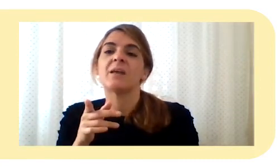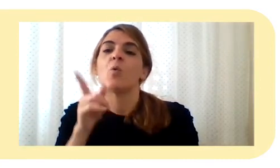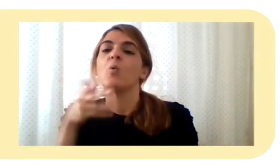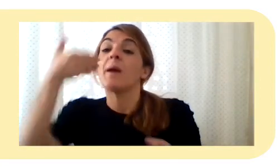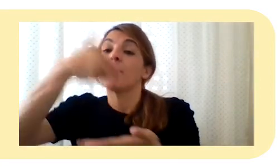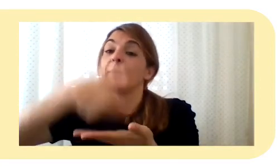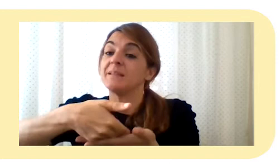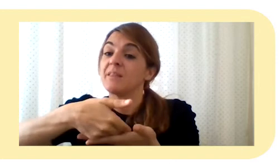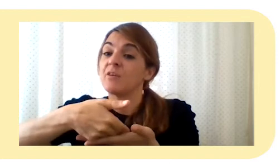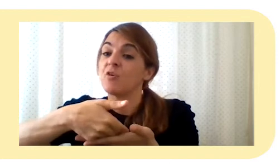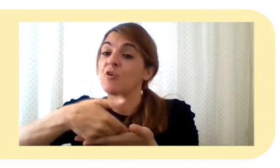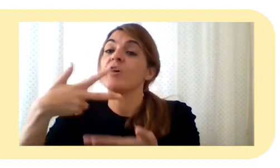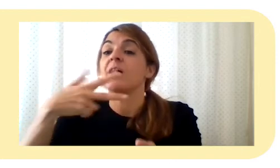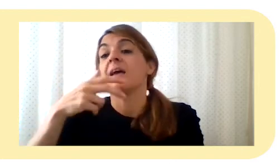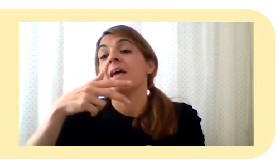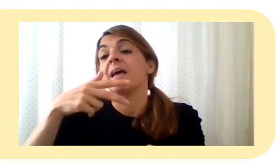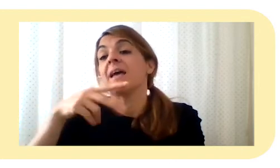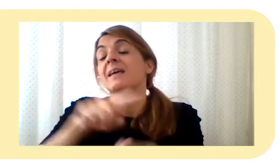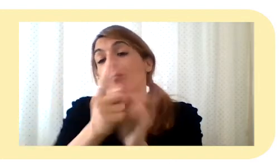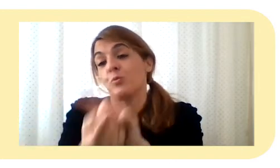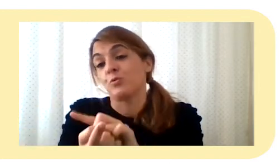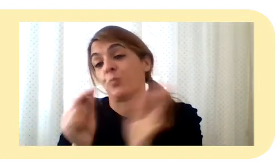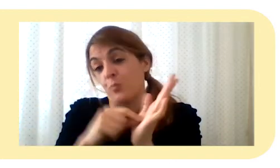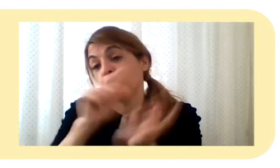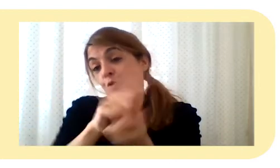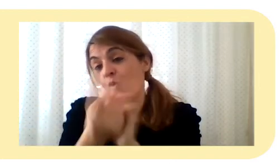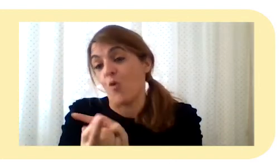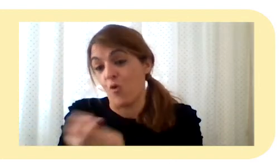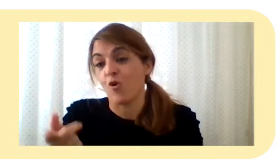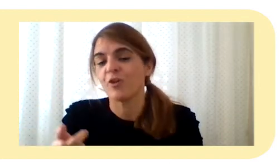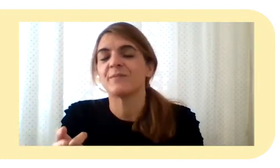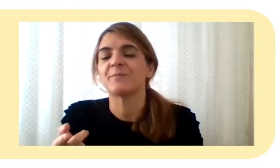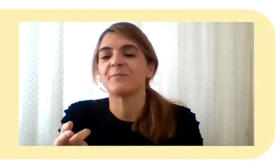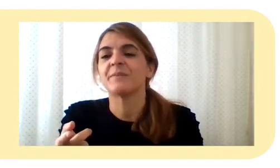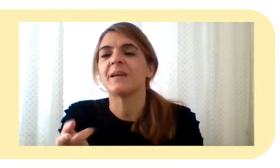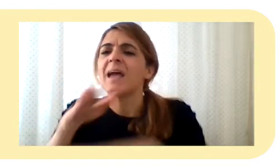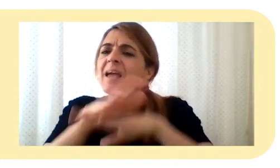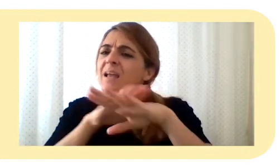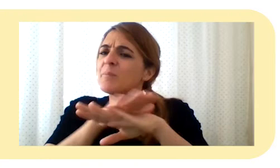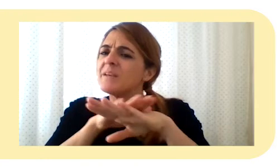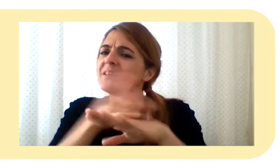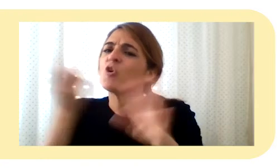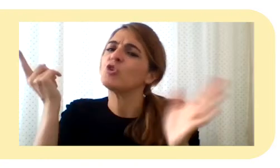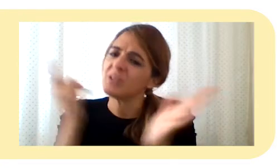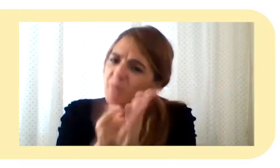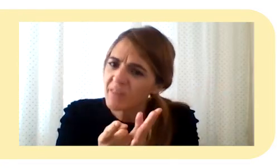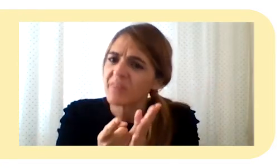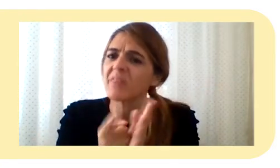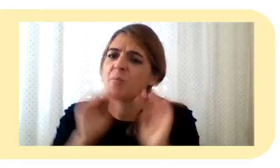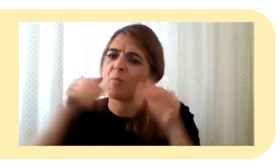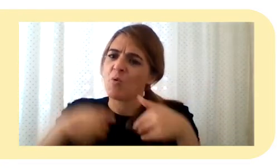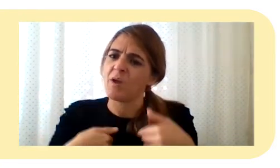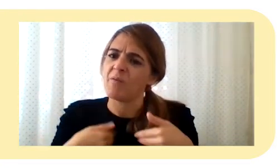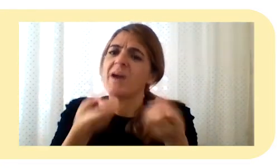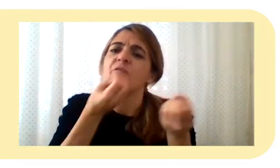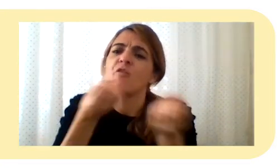a change.org para que por favor el Ministerio vuelva a aportar la información por sexo